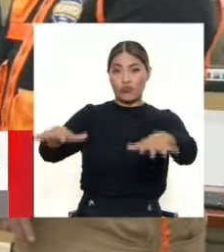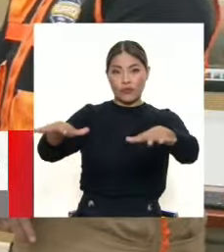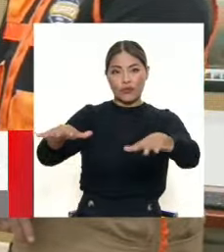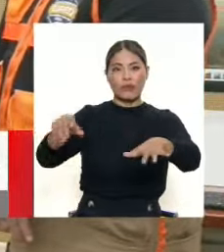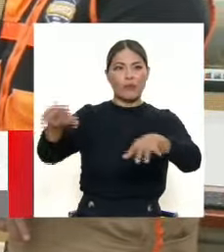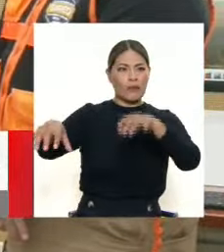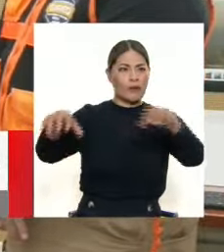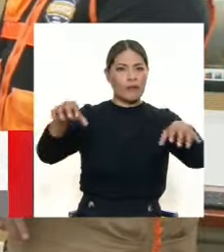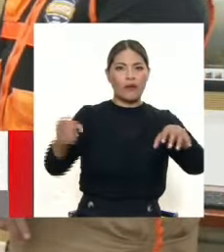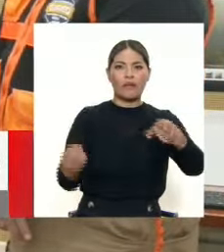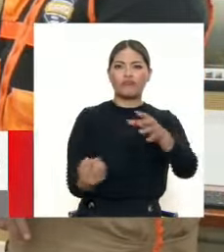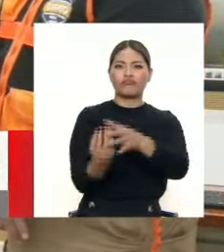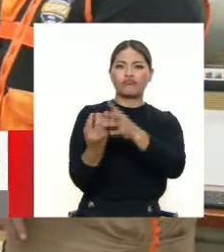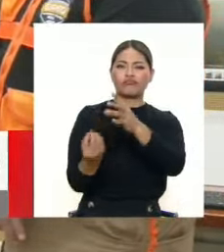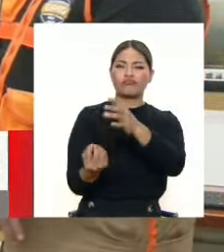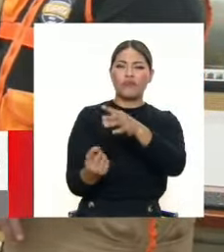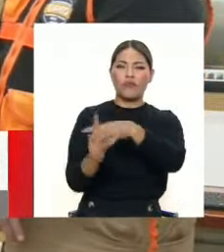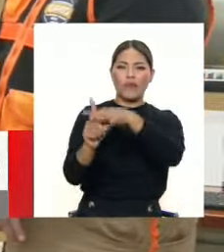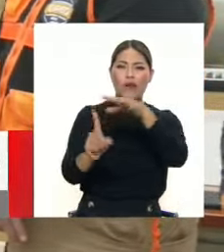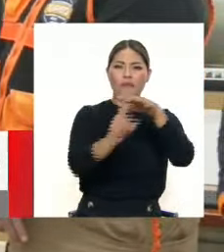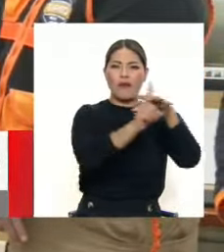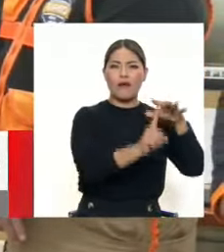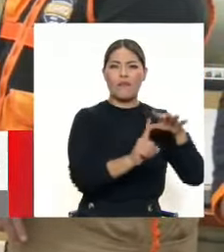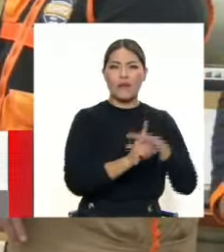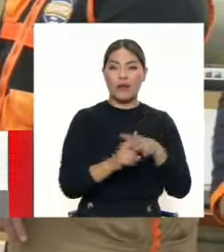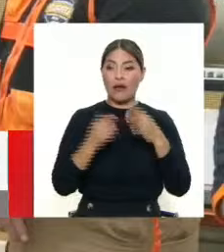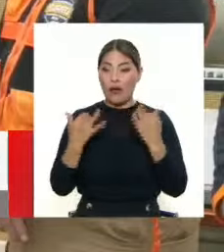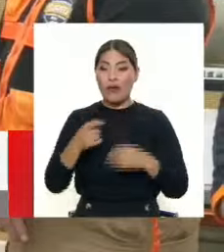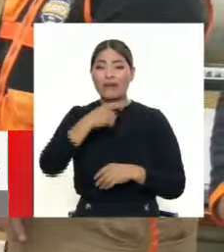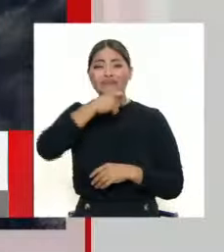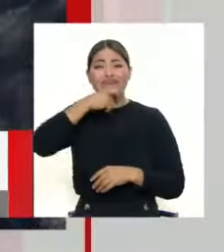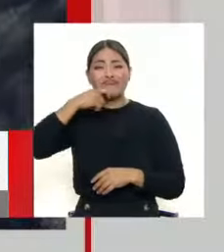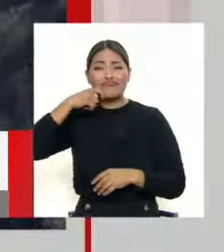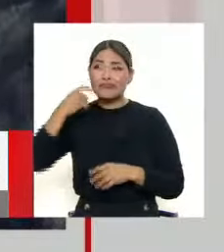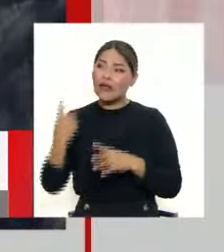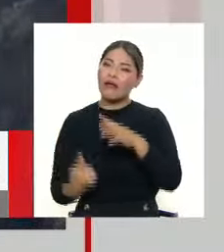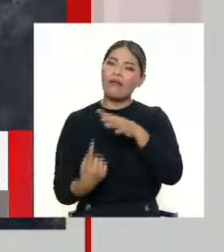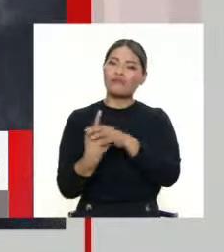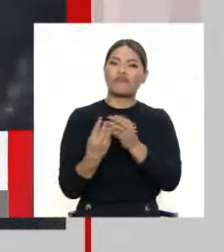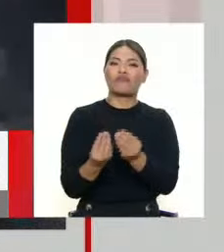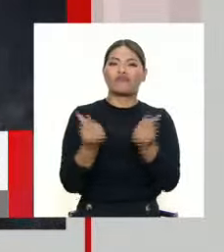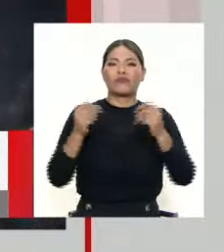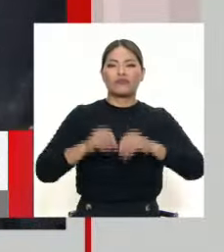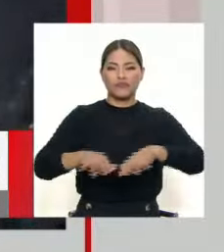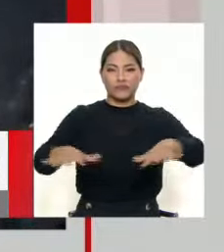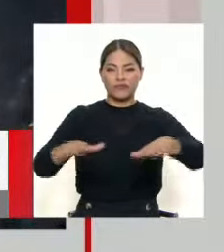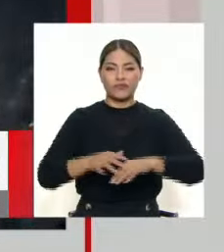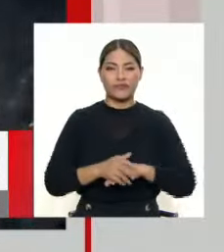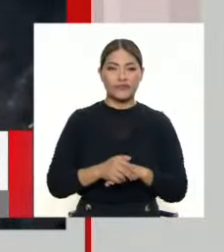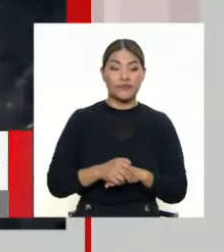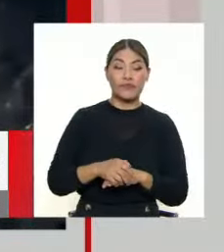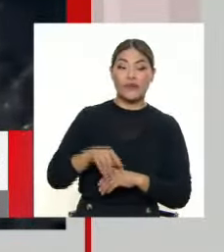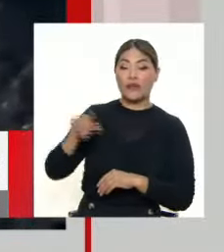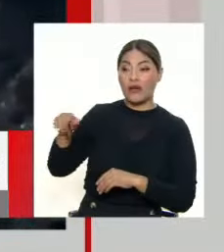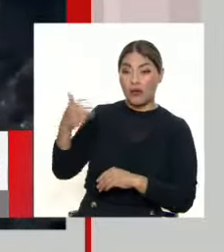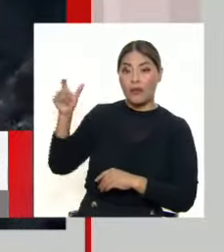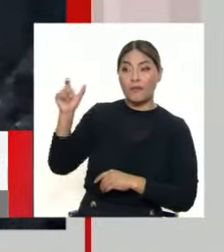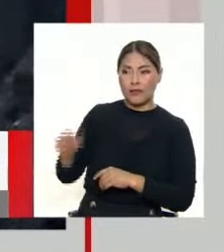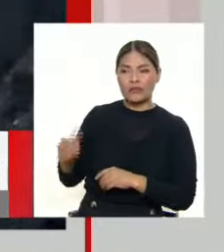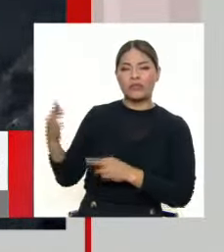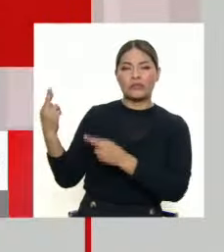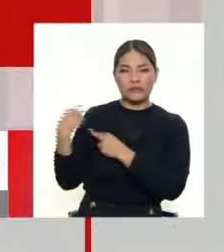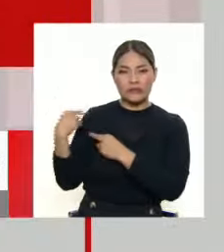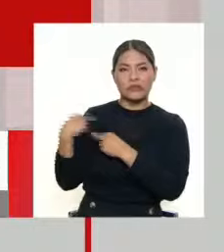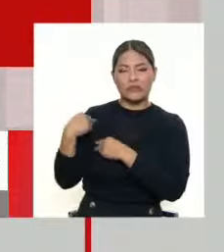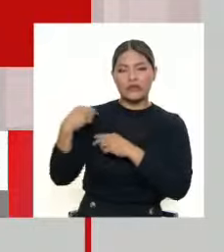dada la sequedad que estamos viviendo en los pastizales. Para atender la emergencia, además de tener personas desplegadas